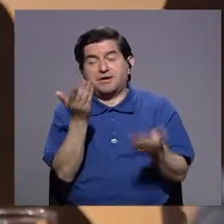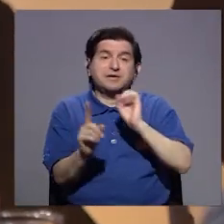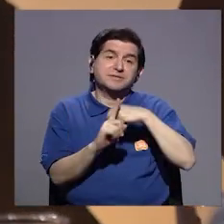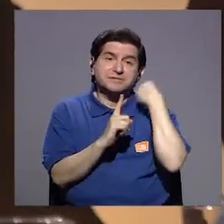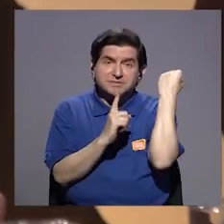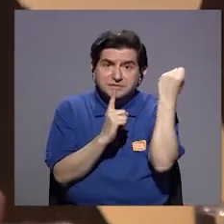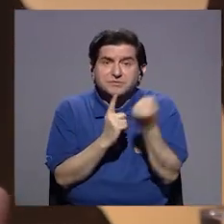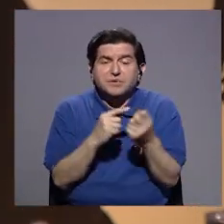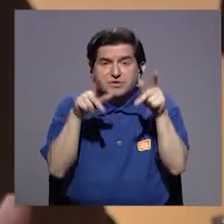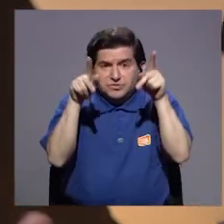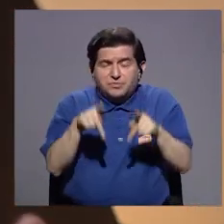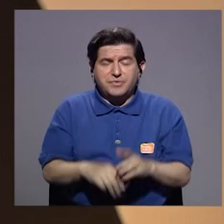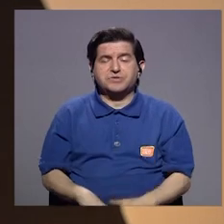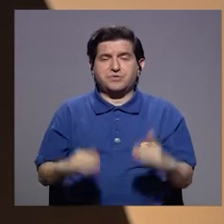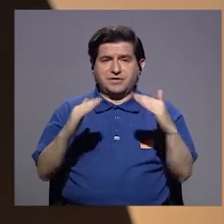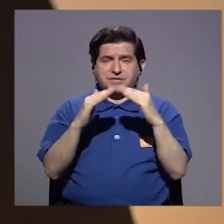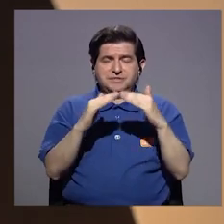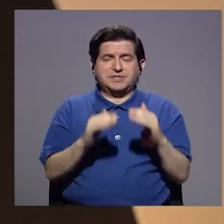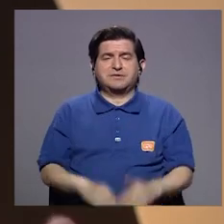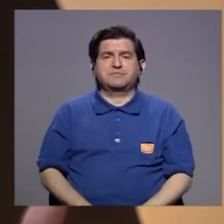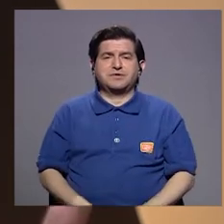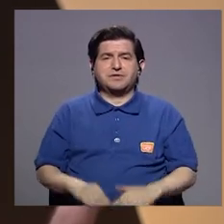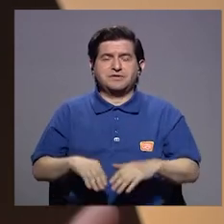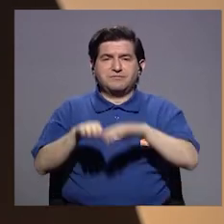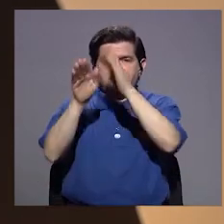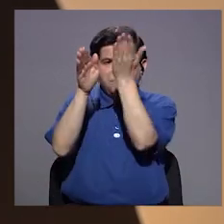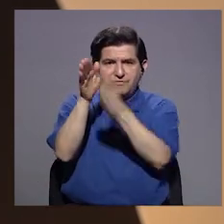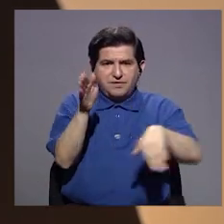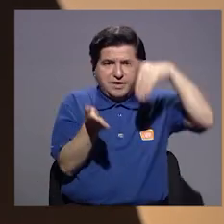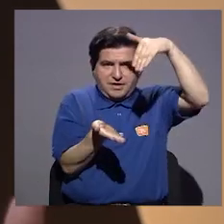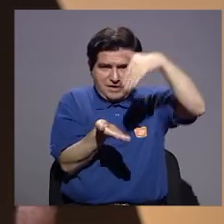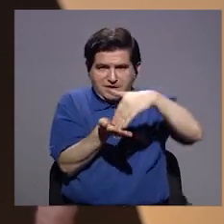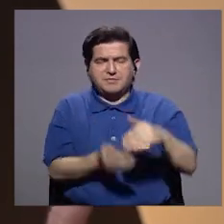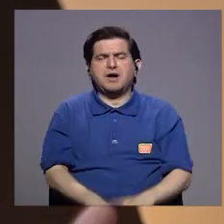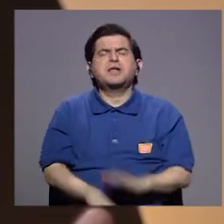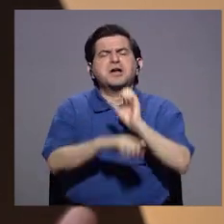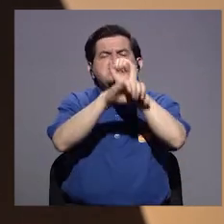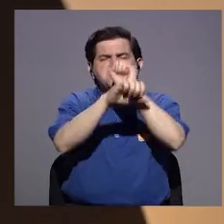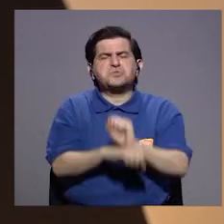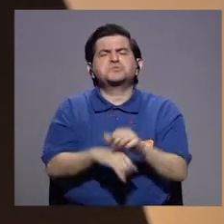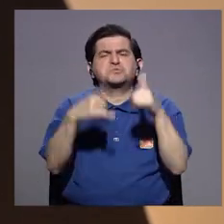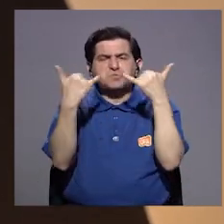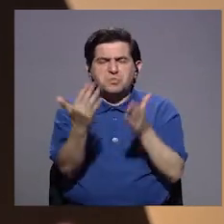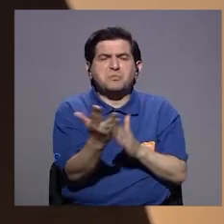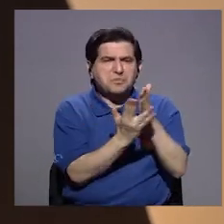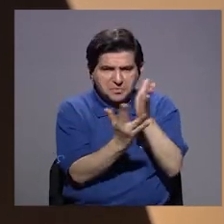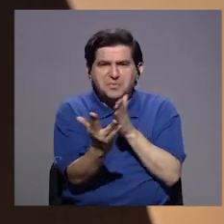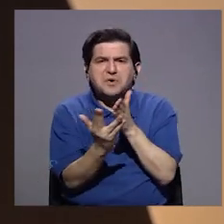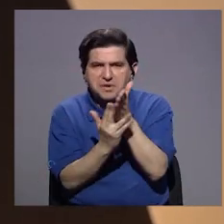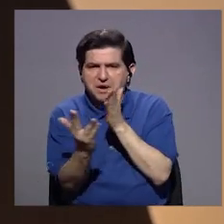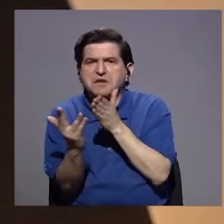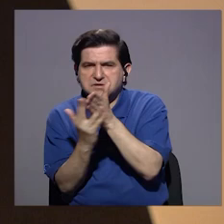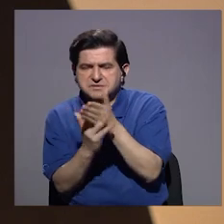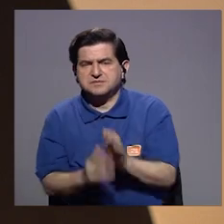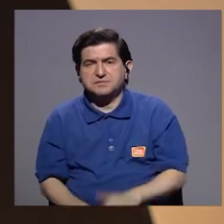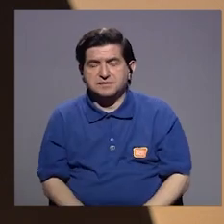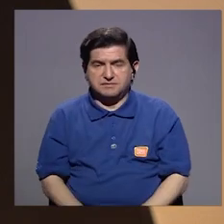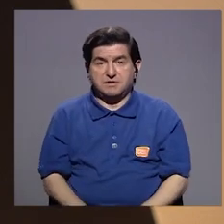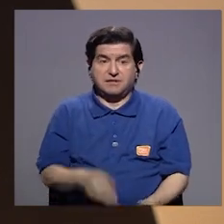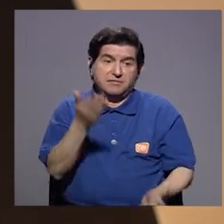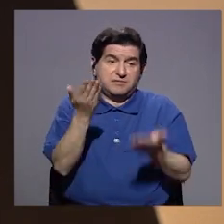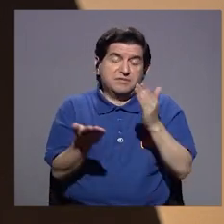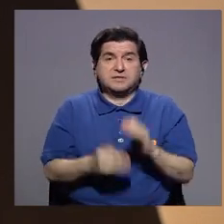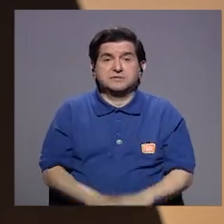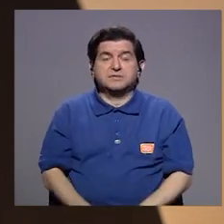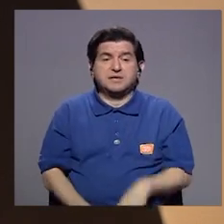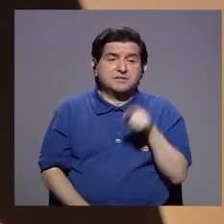que puede tener la gente que vive aquí en el Valle Central, que está muchísimo más acostumbrada, tiene muchísimo acceso a ir